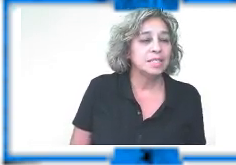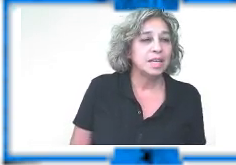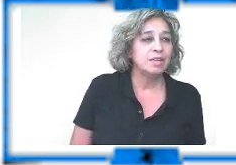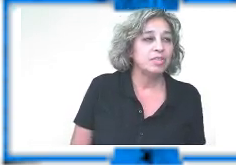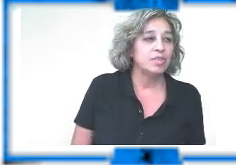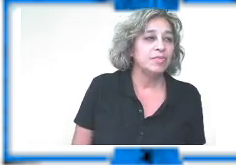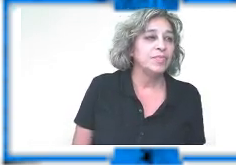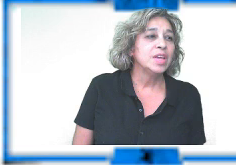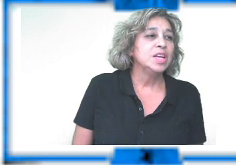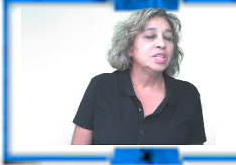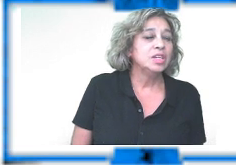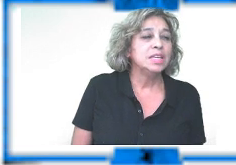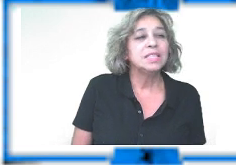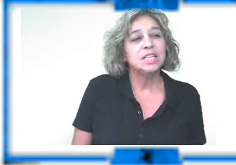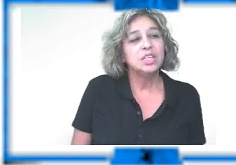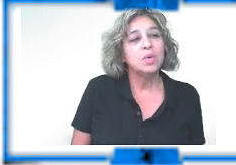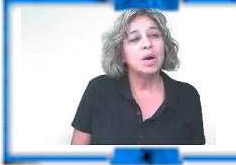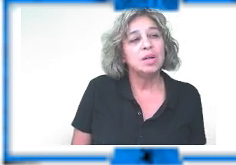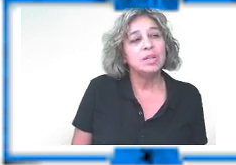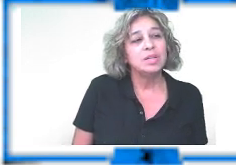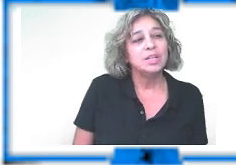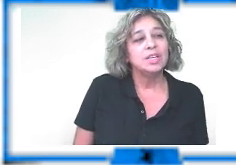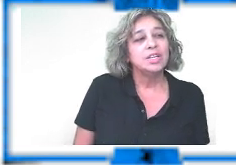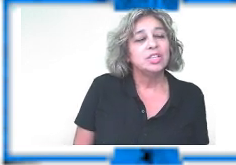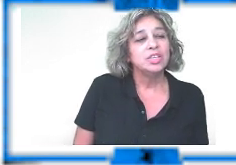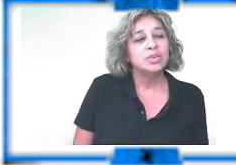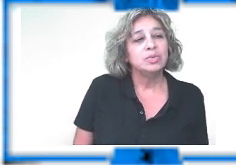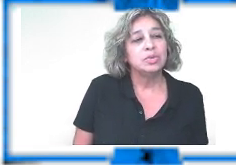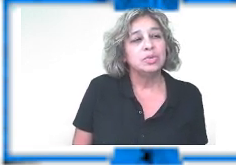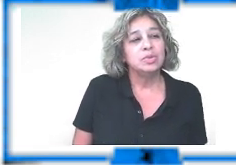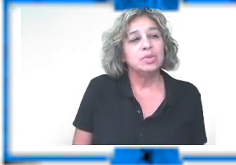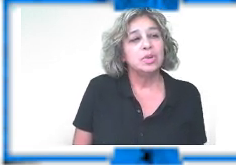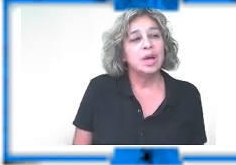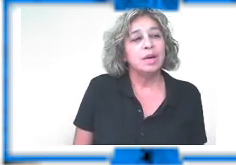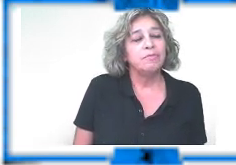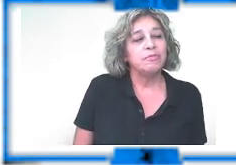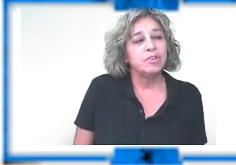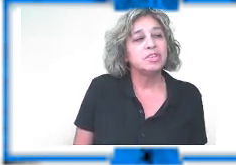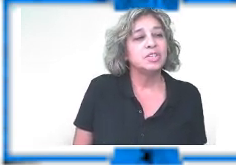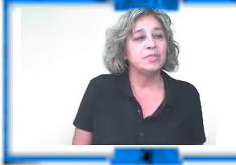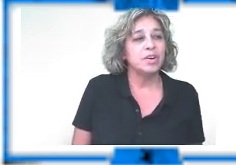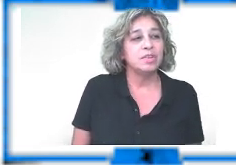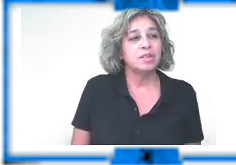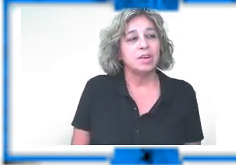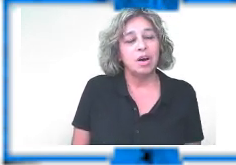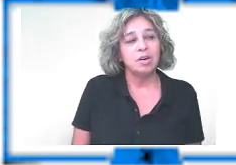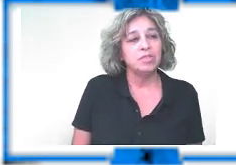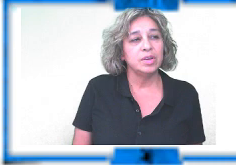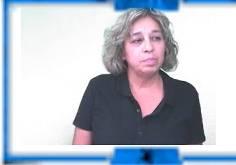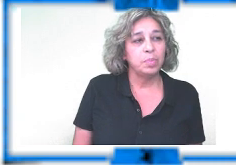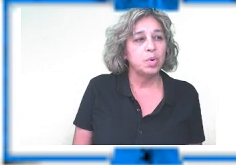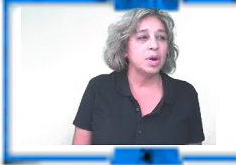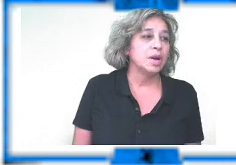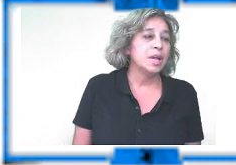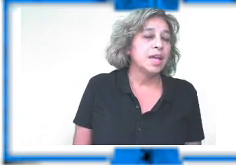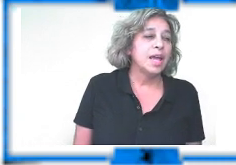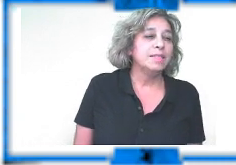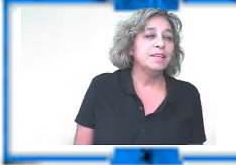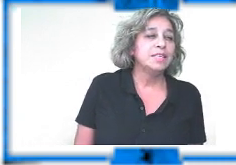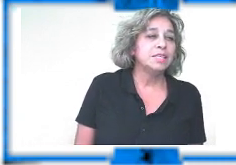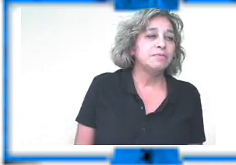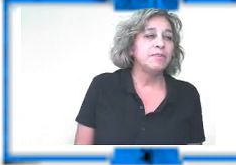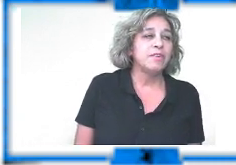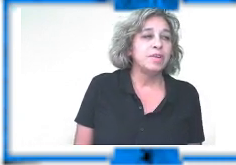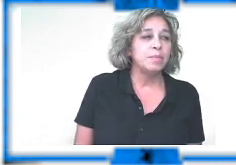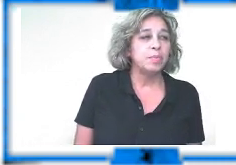has atender a todos, pero to por el bien del país, primero to, los pobres. Esto es absolutamente all, prioritario and